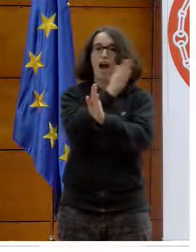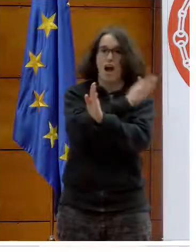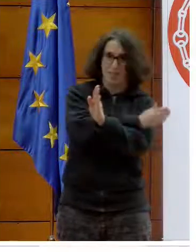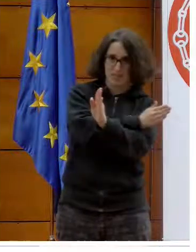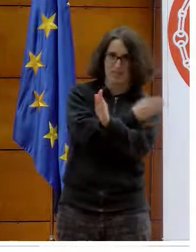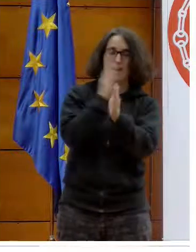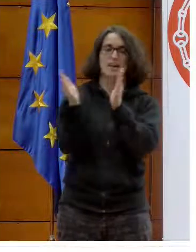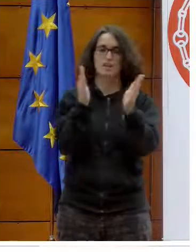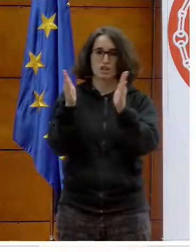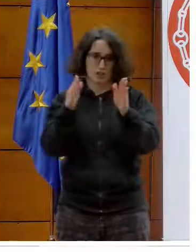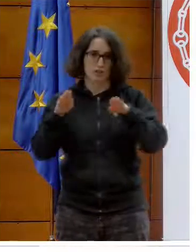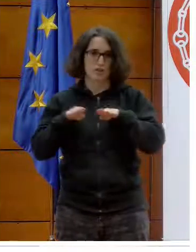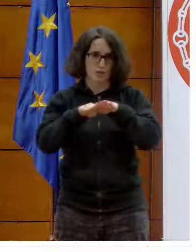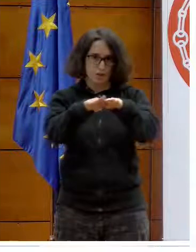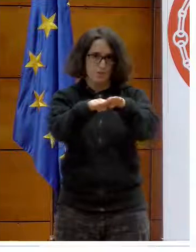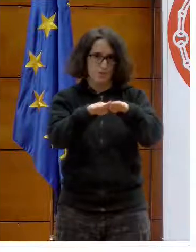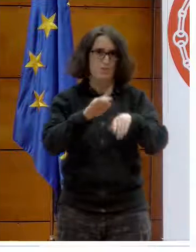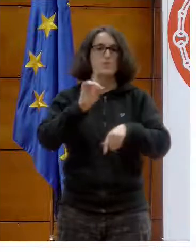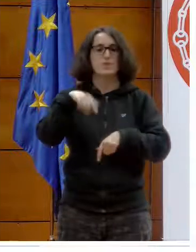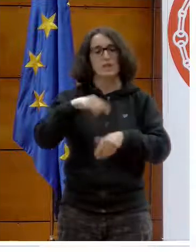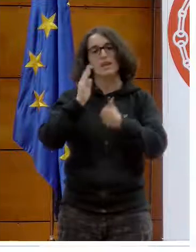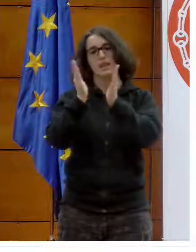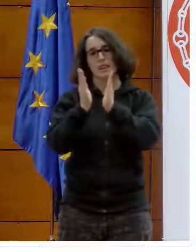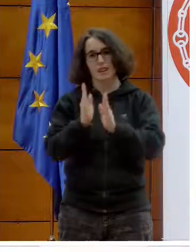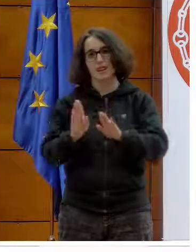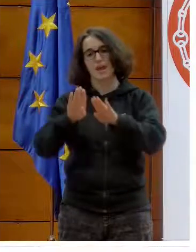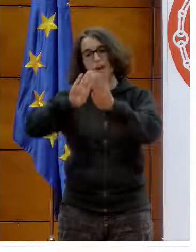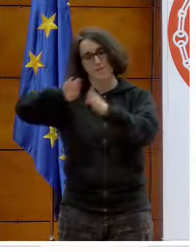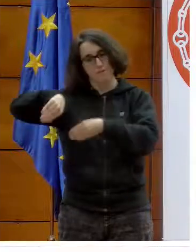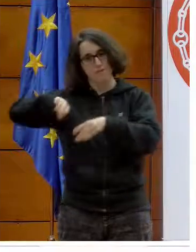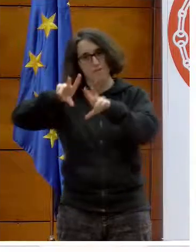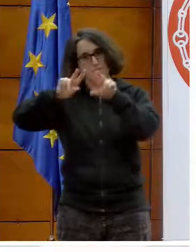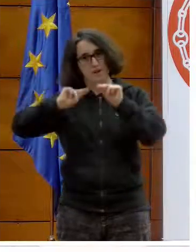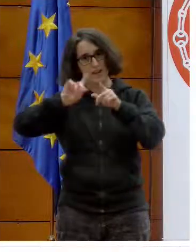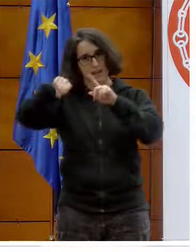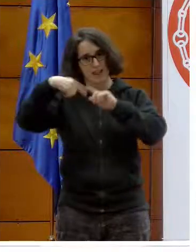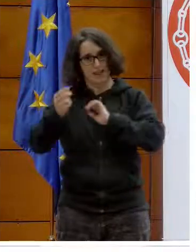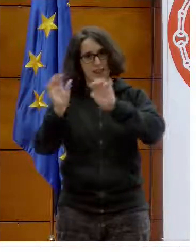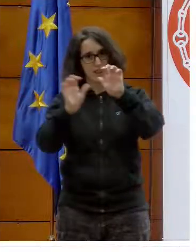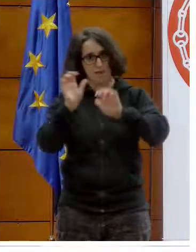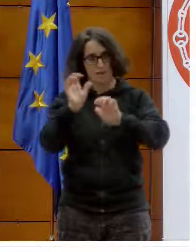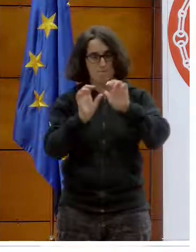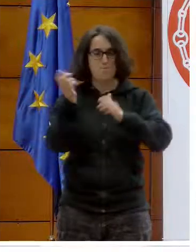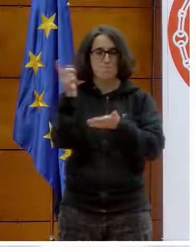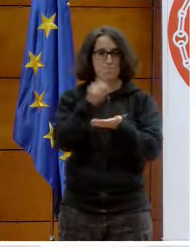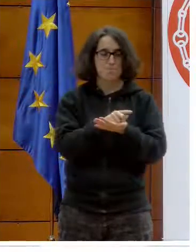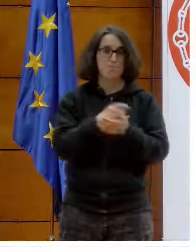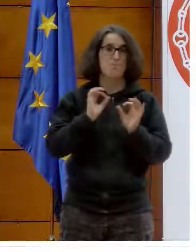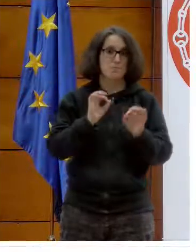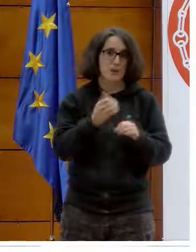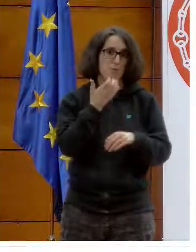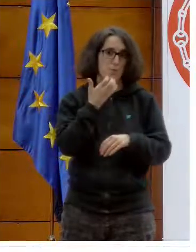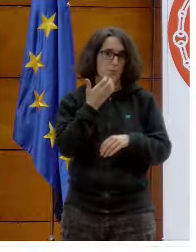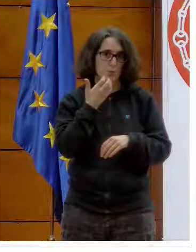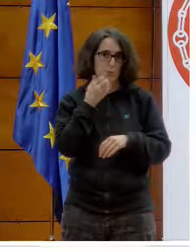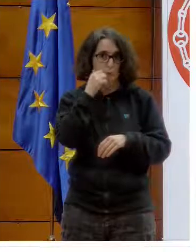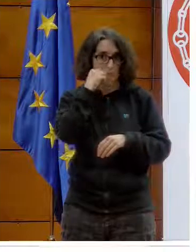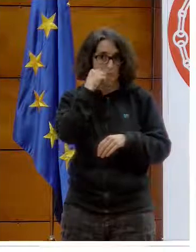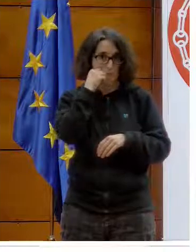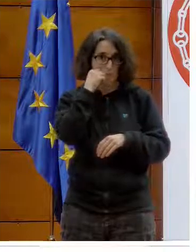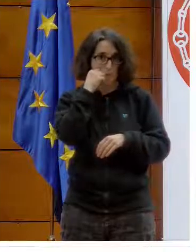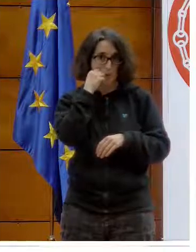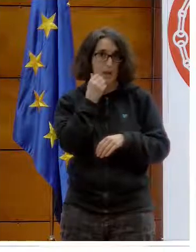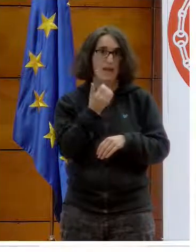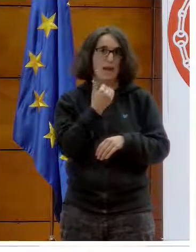pues deberemos preguntar y evaluar aspectos como la coloración de la piel, si presenta úlceras,